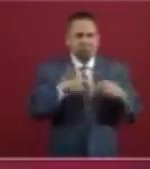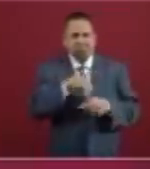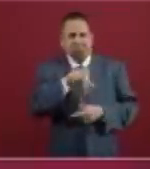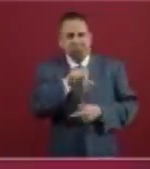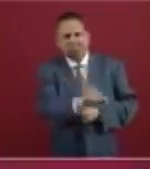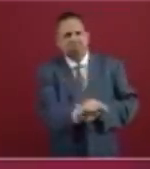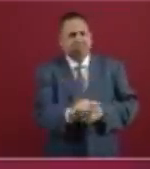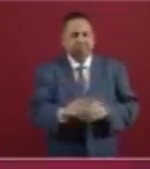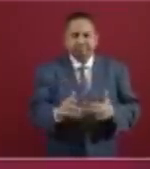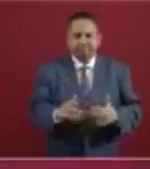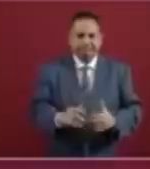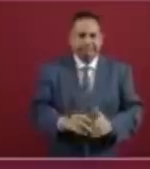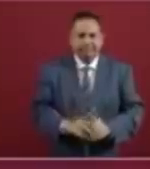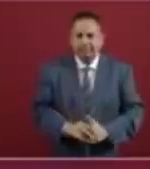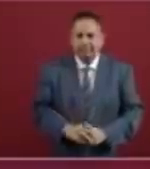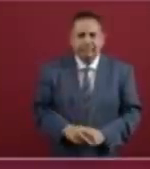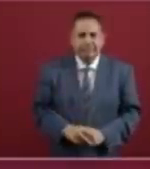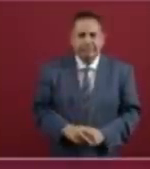magisterio,